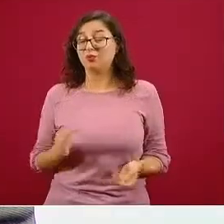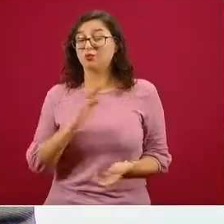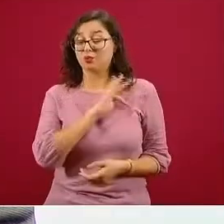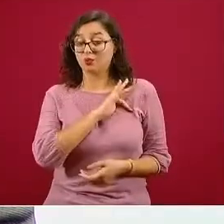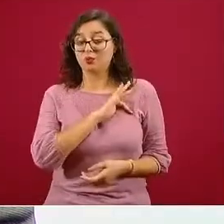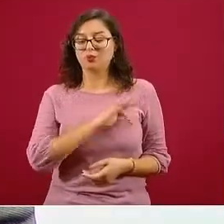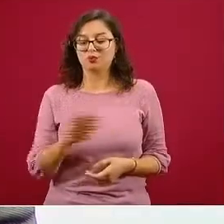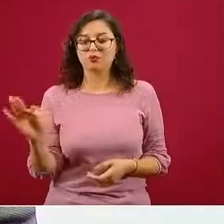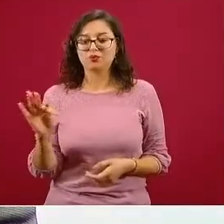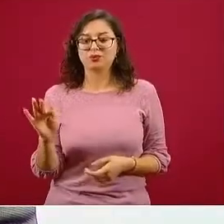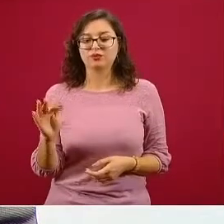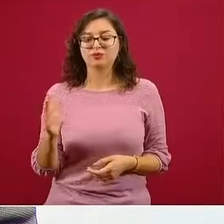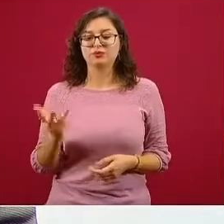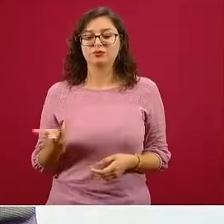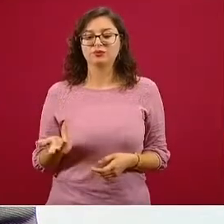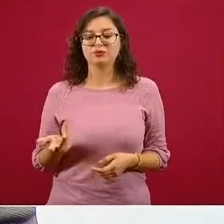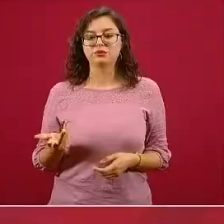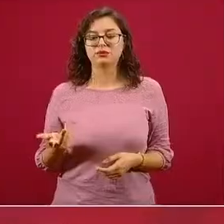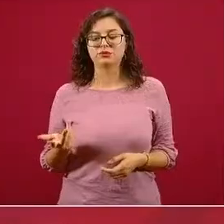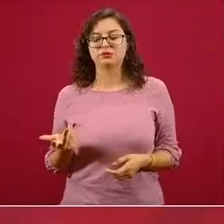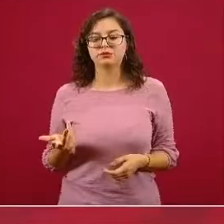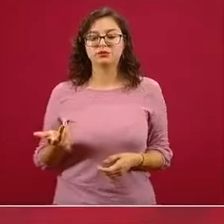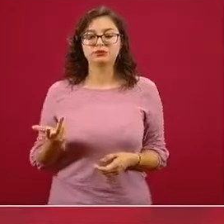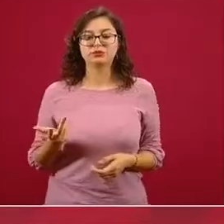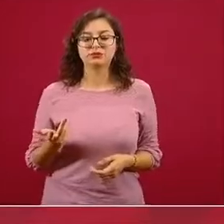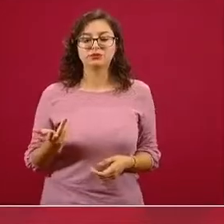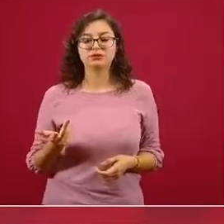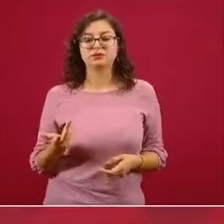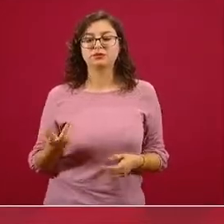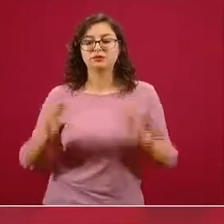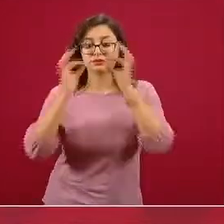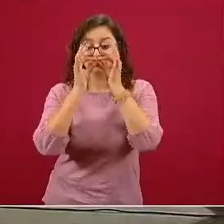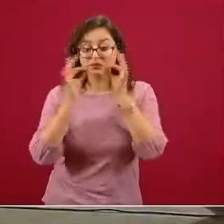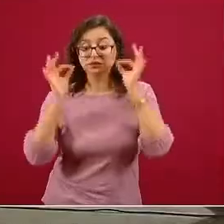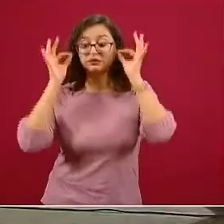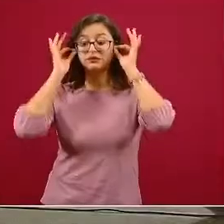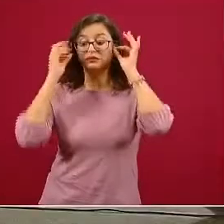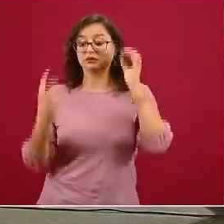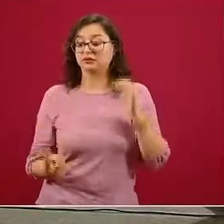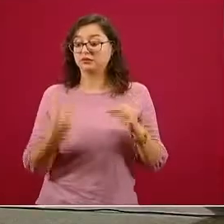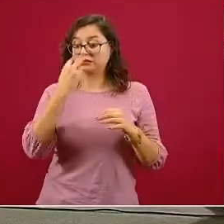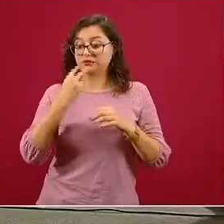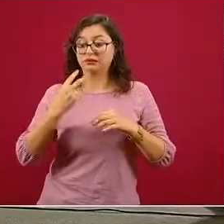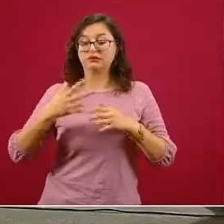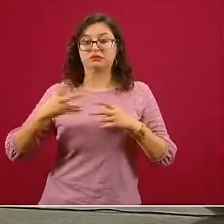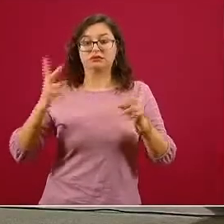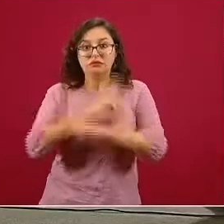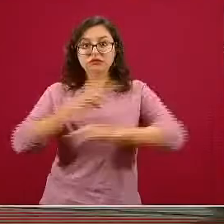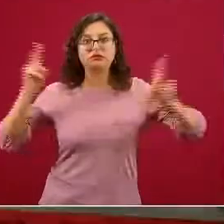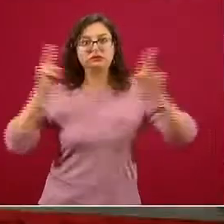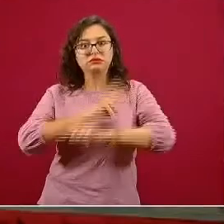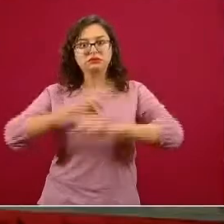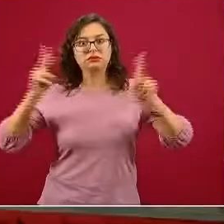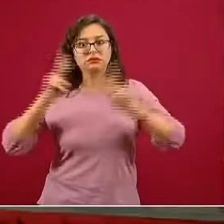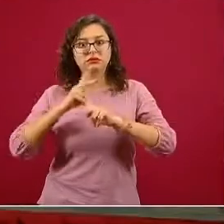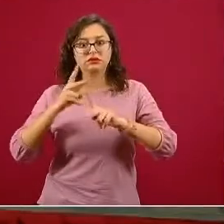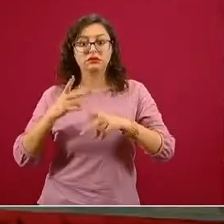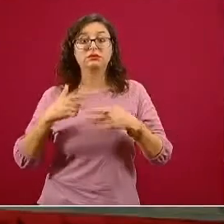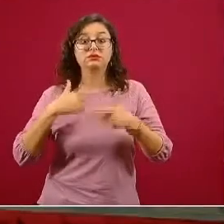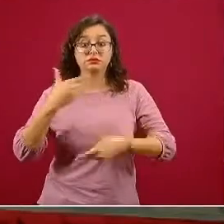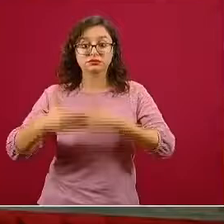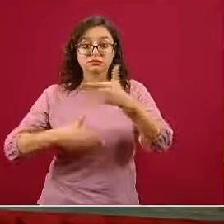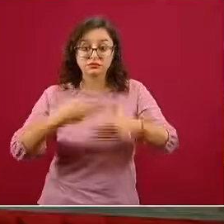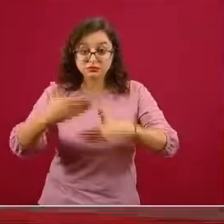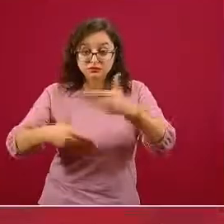Las concentraciones elevadas de oxígeno en la vía respiratoria por periodos prolongados puede